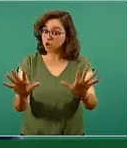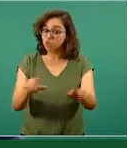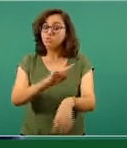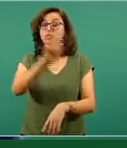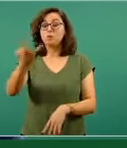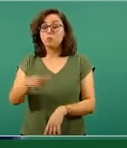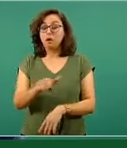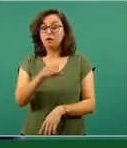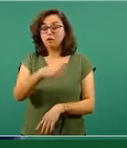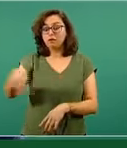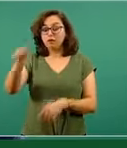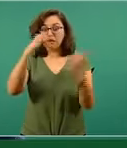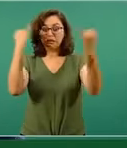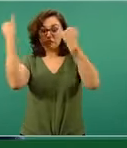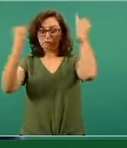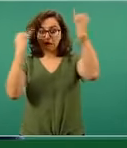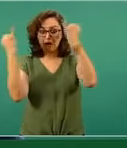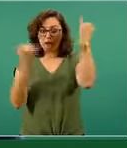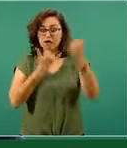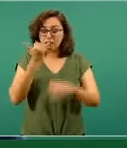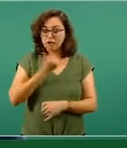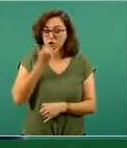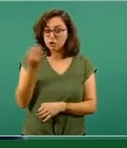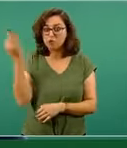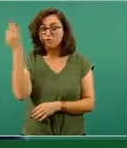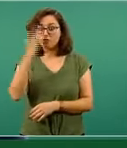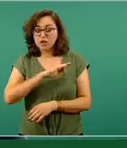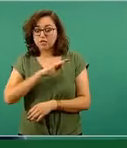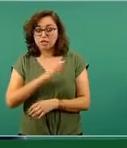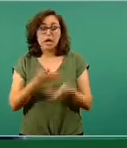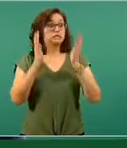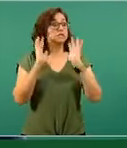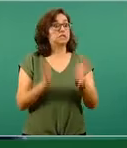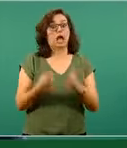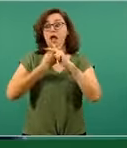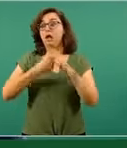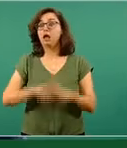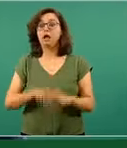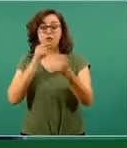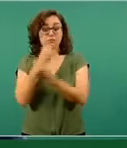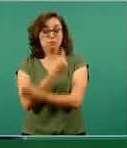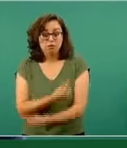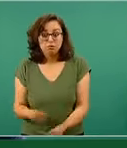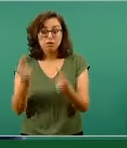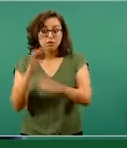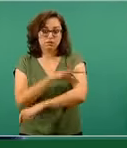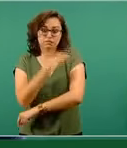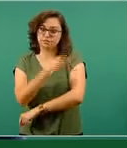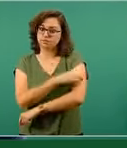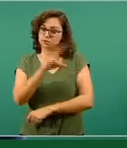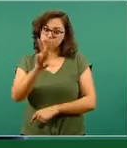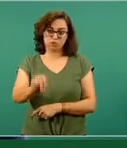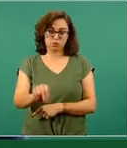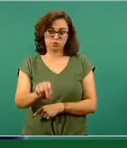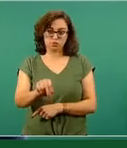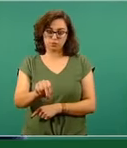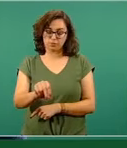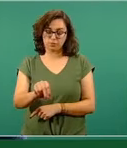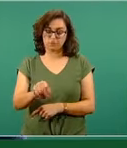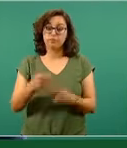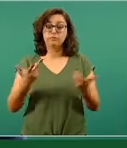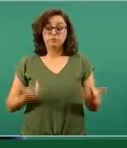una falsa expectativa de que inmediatamente serán vacunadas estas poblaciones. Serán